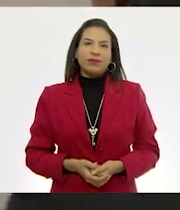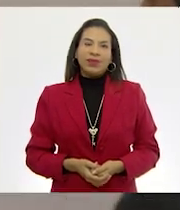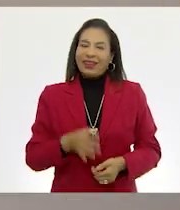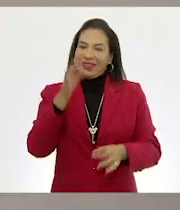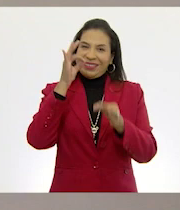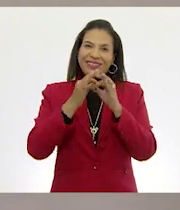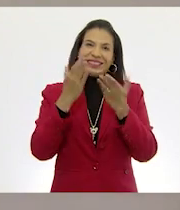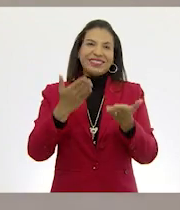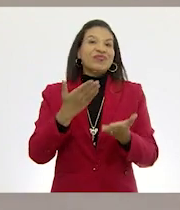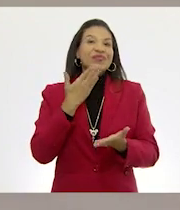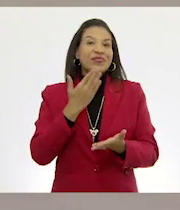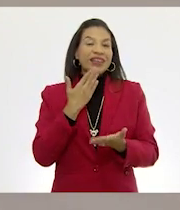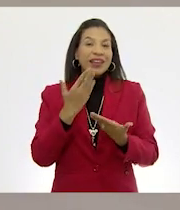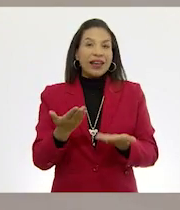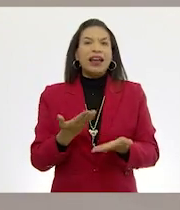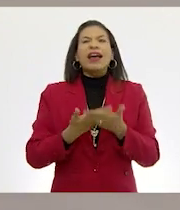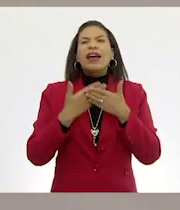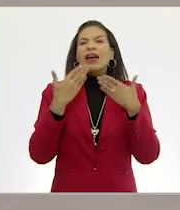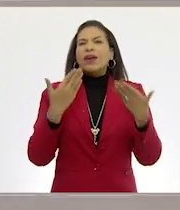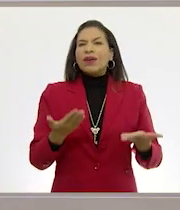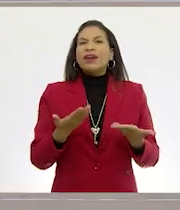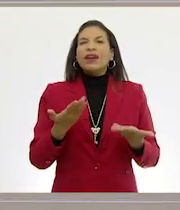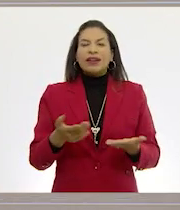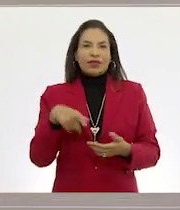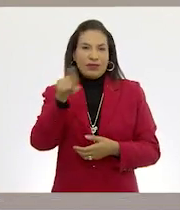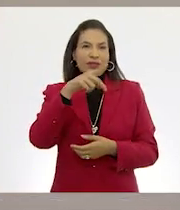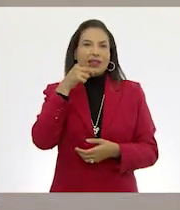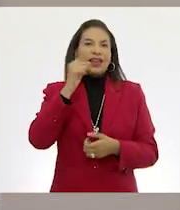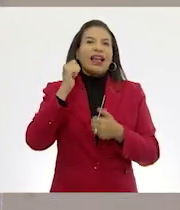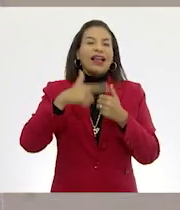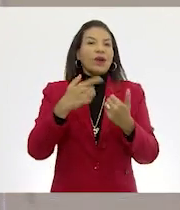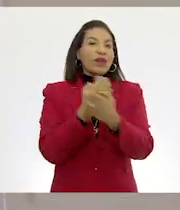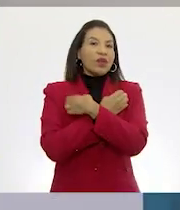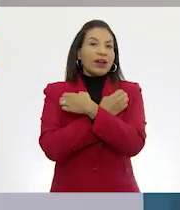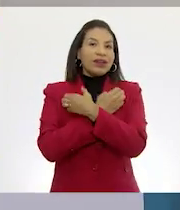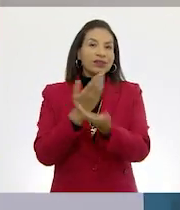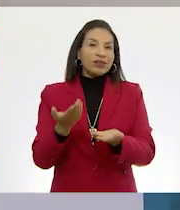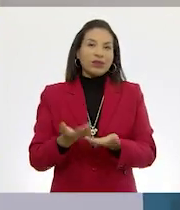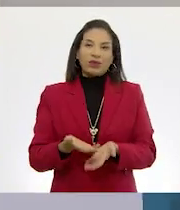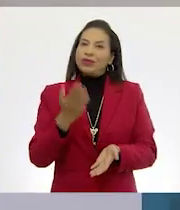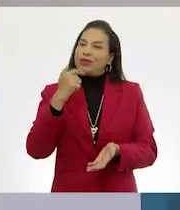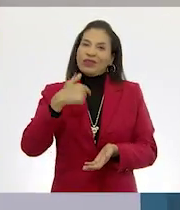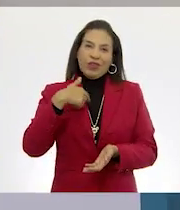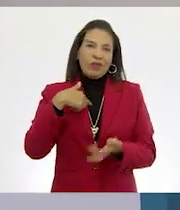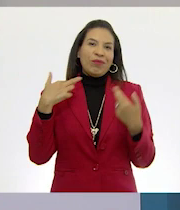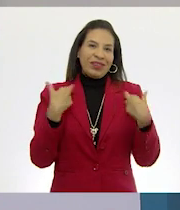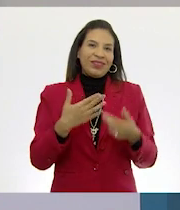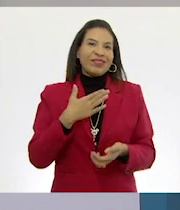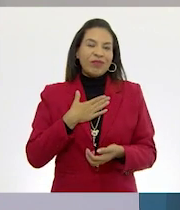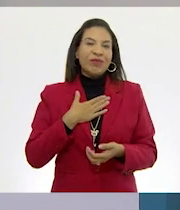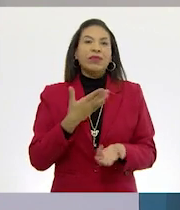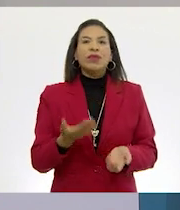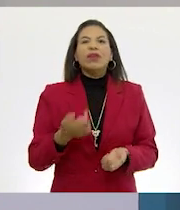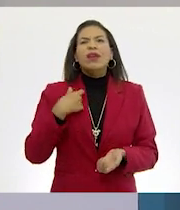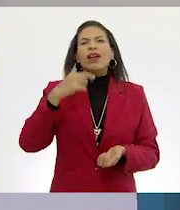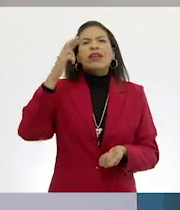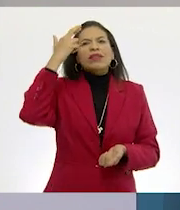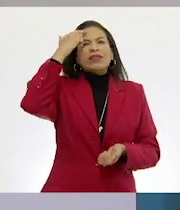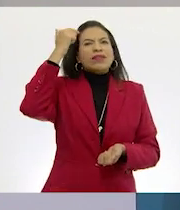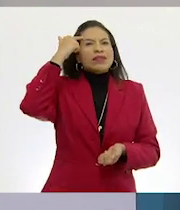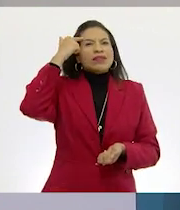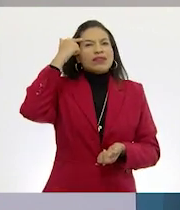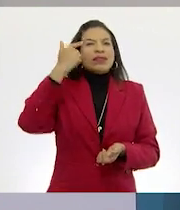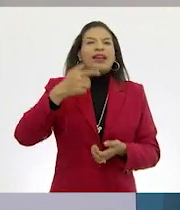listo. Genial. Ahora, ¿quién me dice algo sobre la educación? Uy, yo, maestra, yo. Me acuerdo